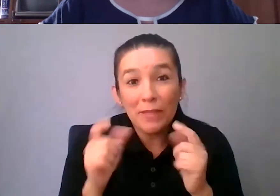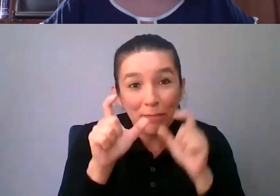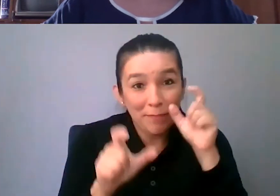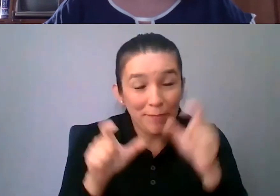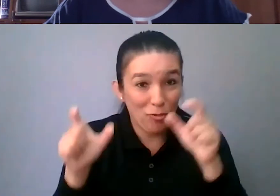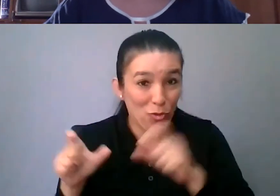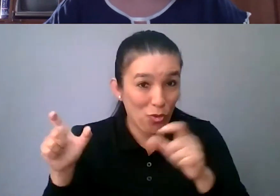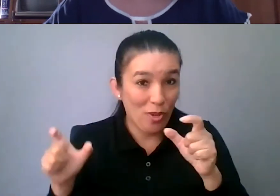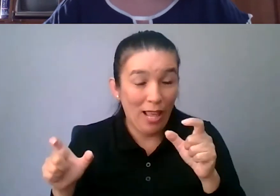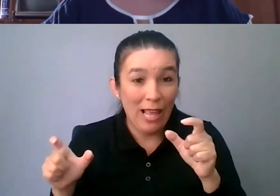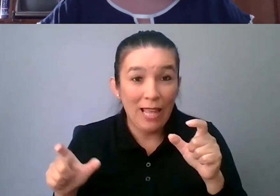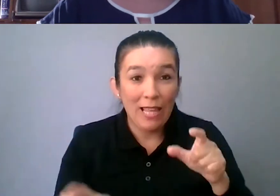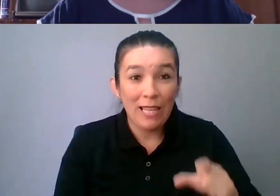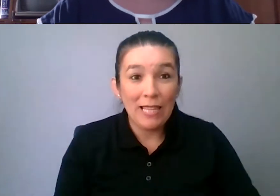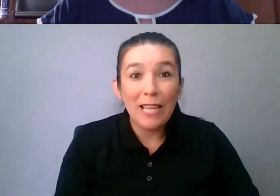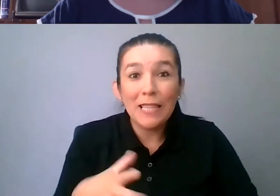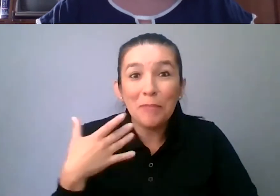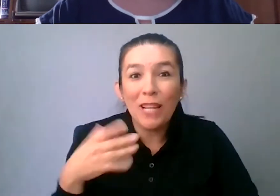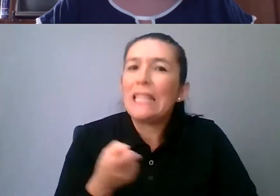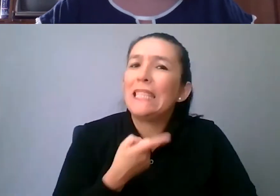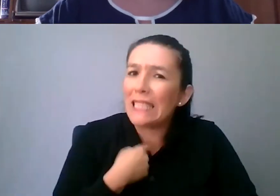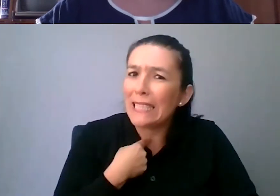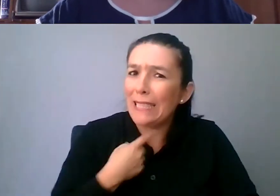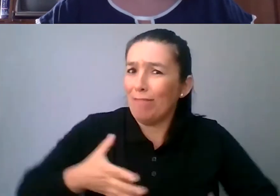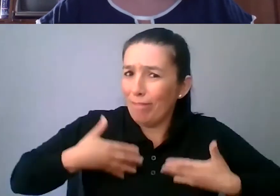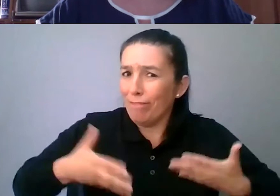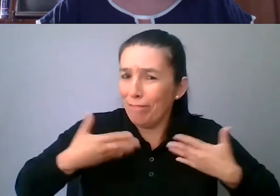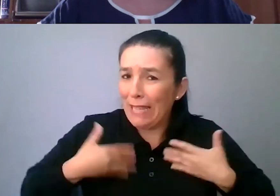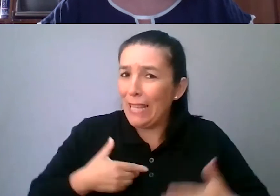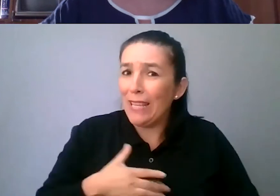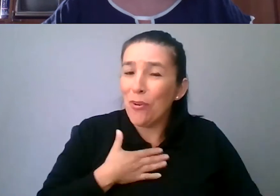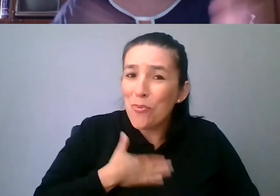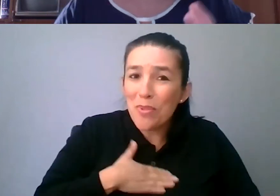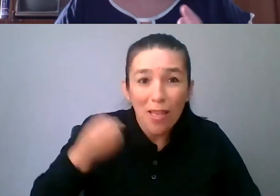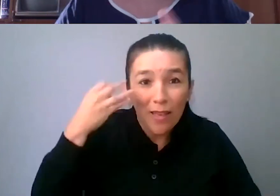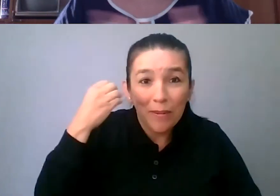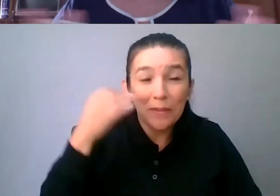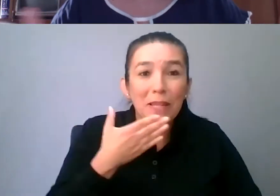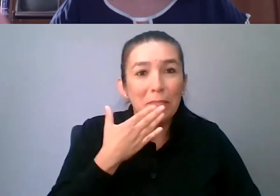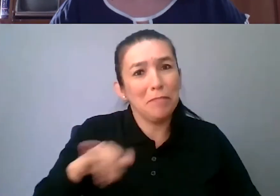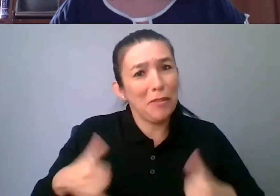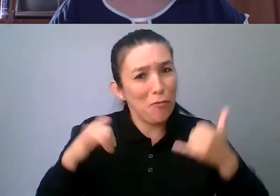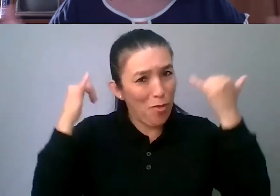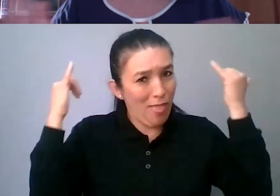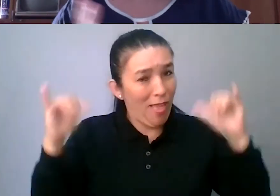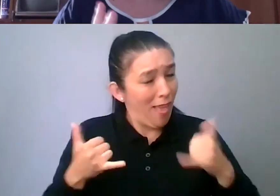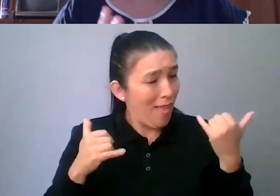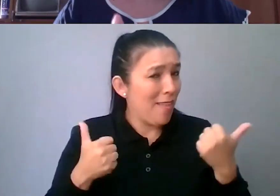personas se interesen, se motiven, quieran aprender y pasarlo bien y disfrutar,